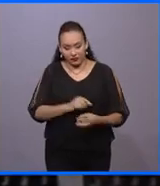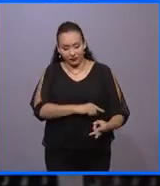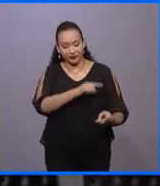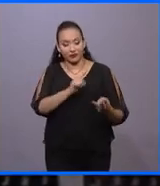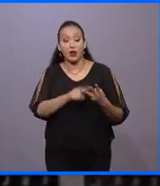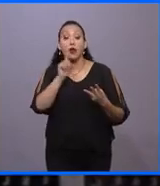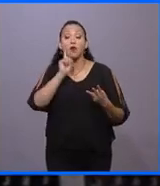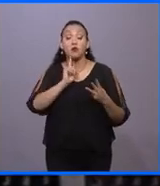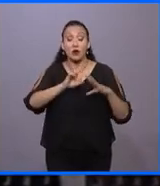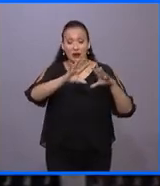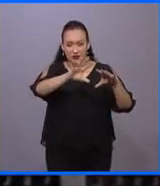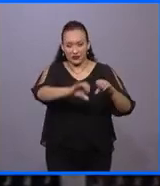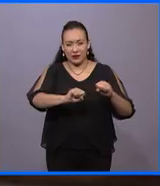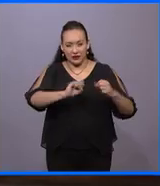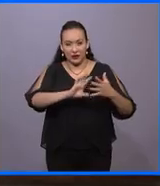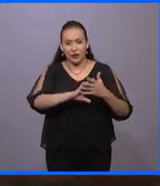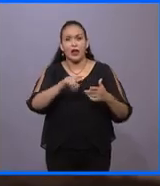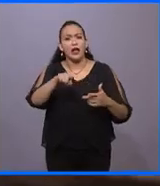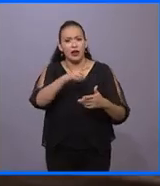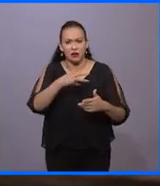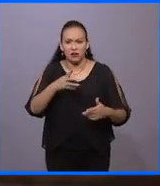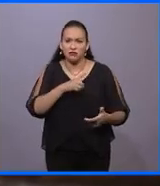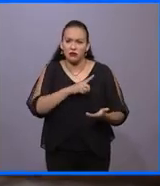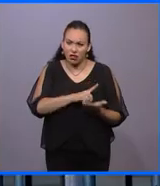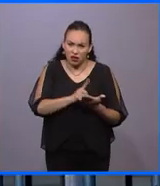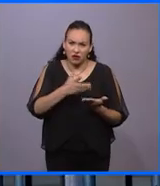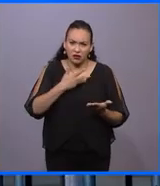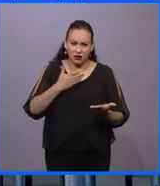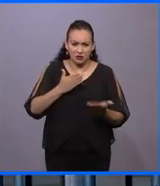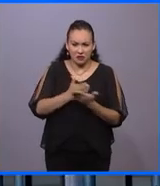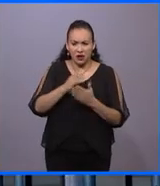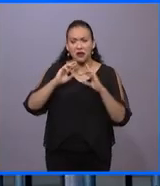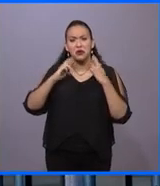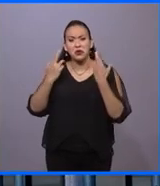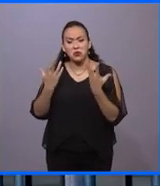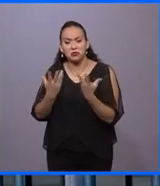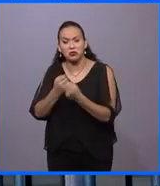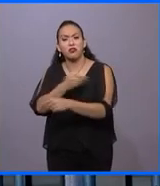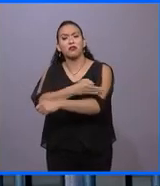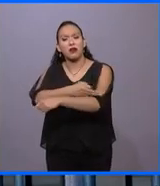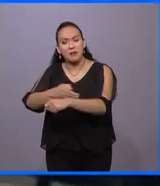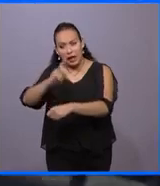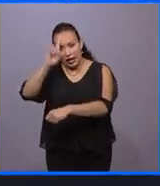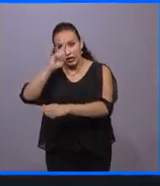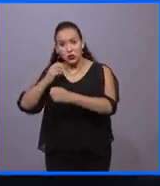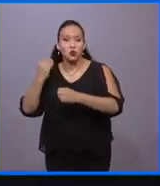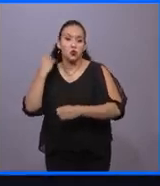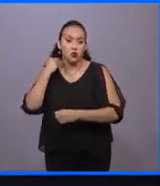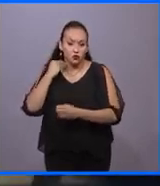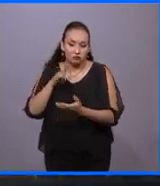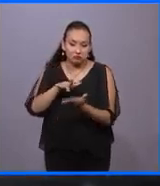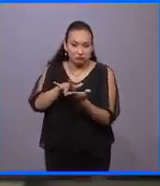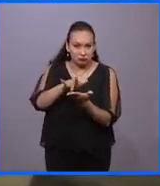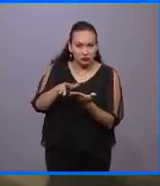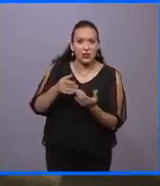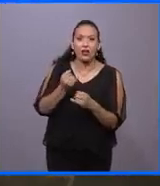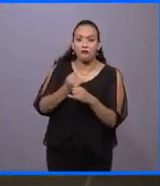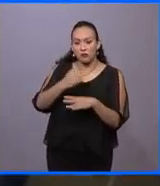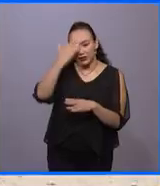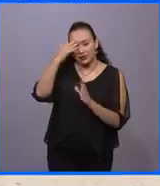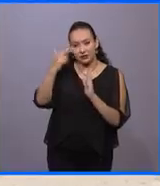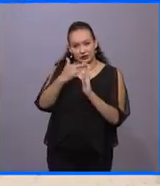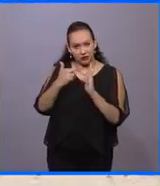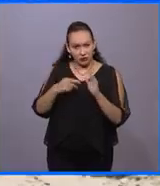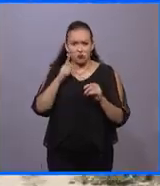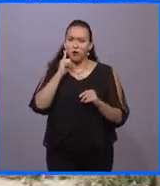que las mujeres detenidas tengan acceso a los medios que les permitan reunirse con sus familiares, recibir asesoramiento jurídico y ser informadas de las reglas que se